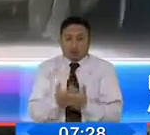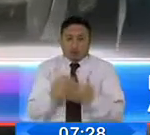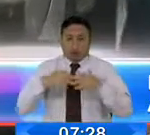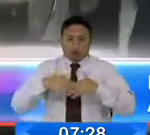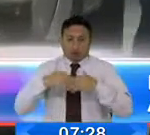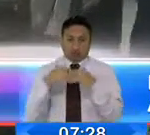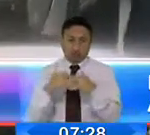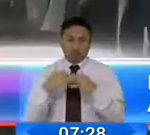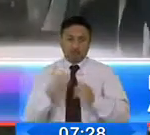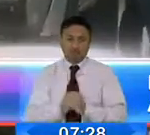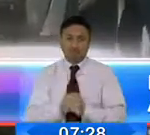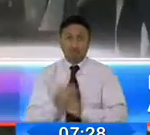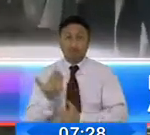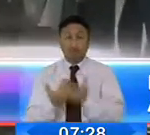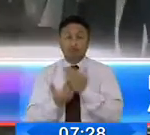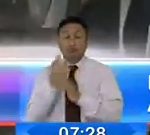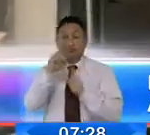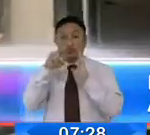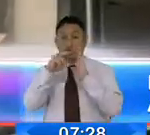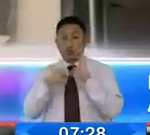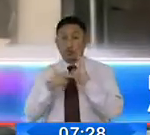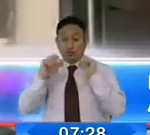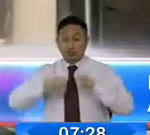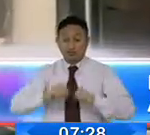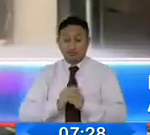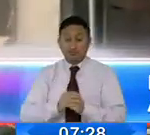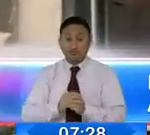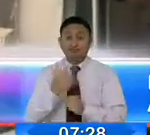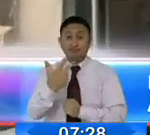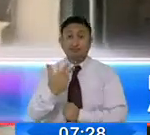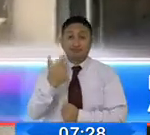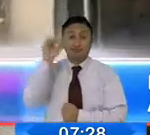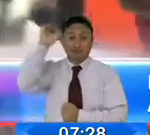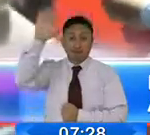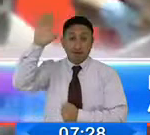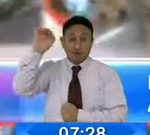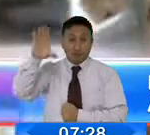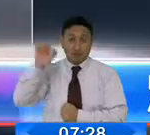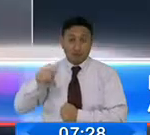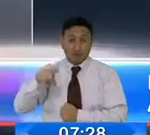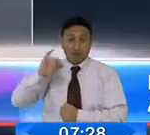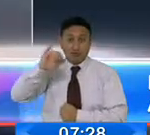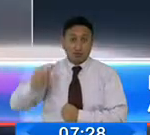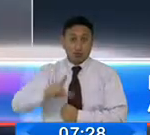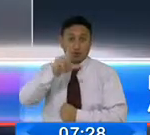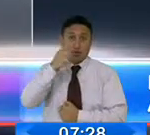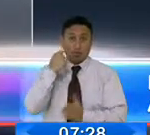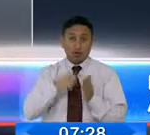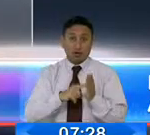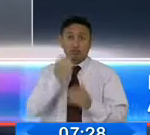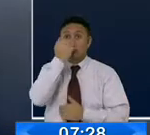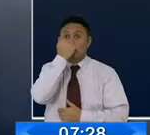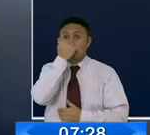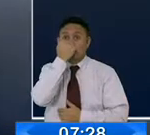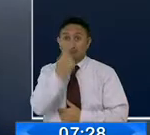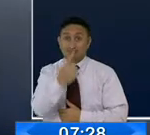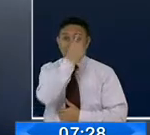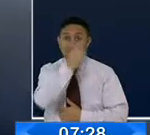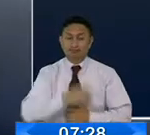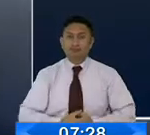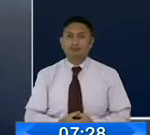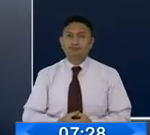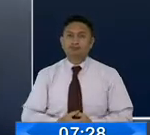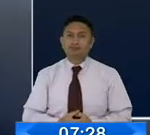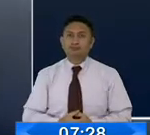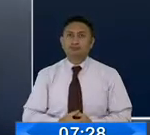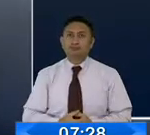Las nuevas disposiciones se aplican para los semáforos de los tres colores durante todo el mes de julio. Para el semáforo rojo, el toque de queda será desde las